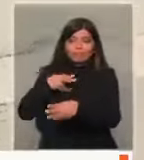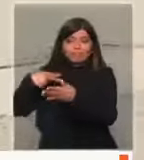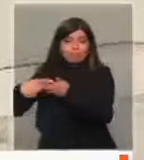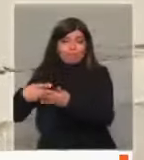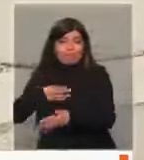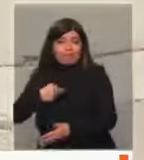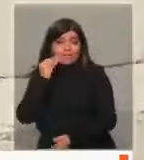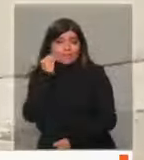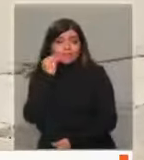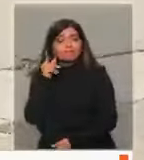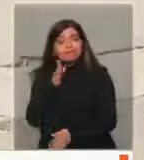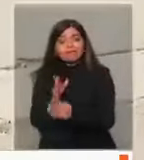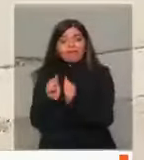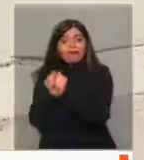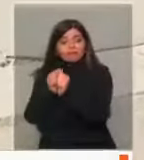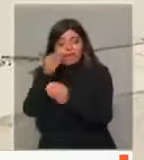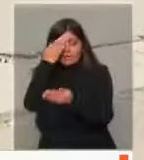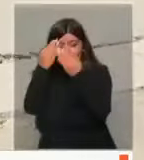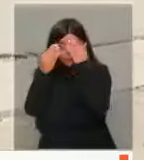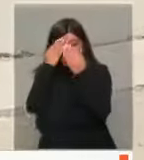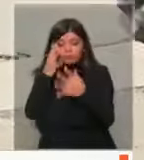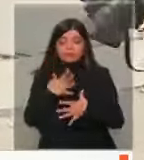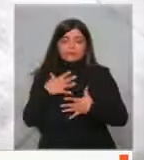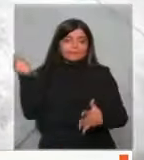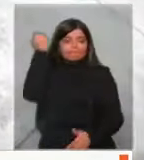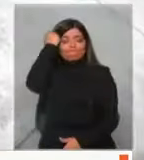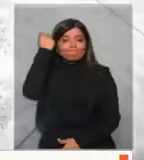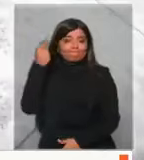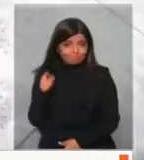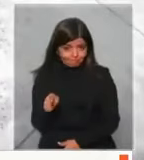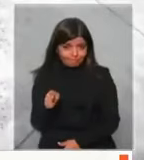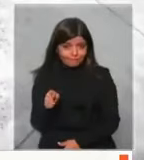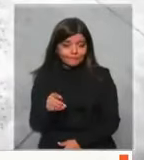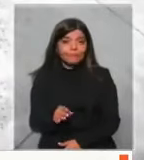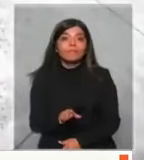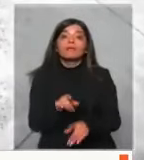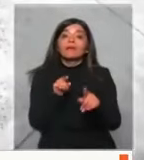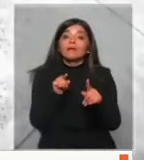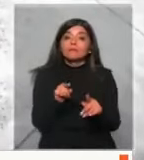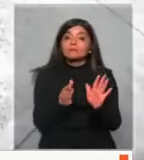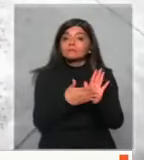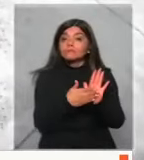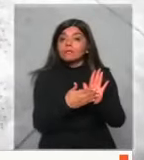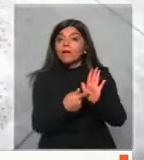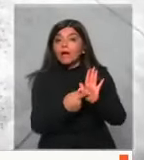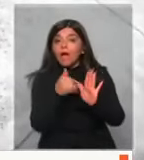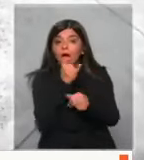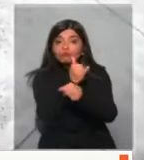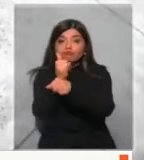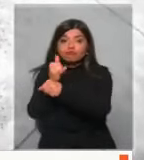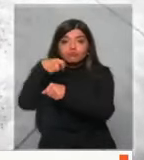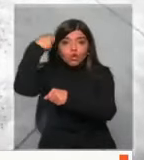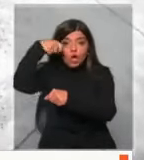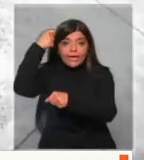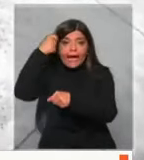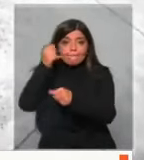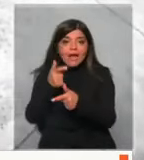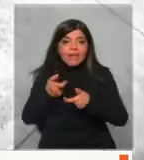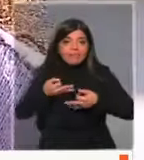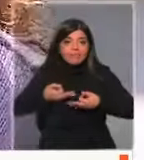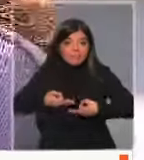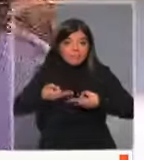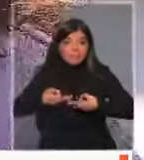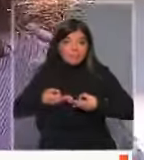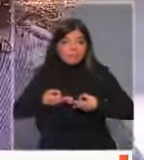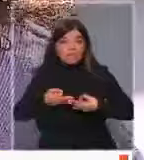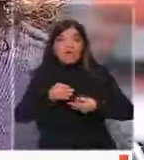a tener que ir al psicólogo, pues fue algo muy imprevisto. Algo que quedó en evidencia en esta cámara de seguridad.